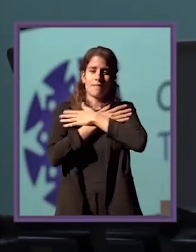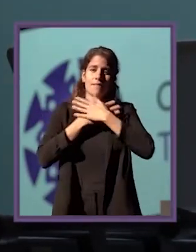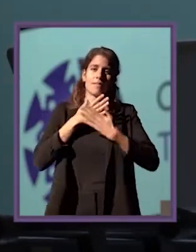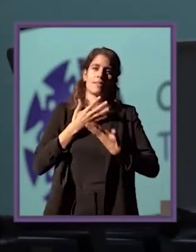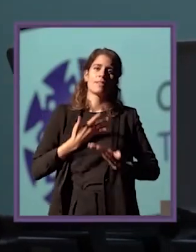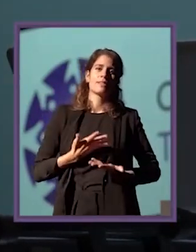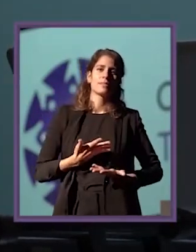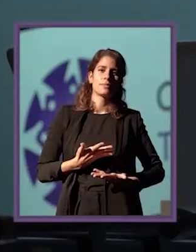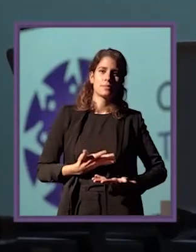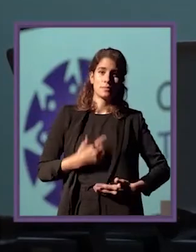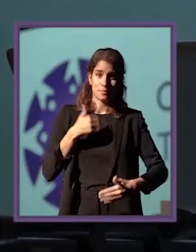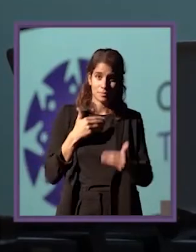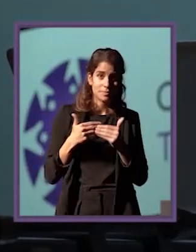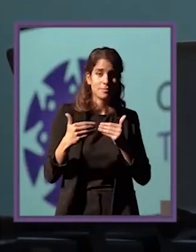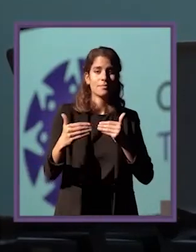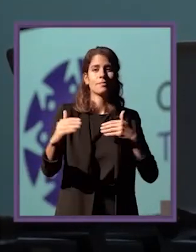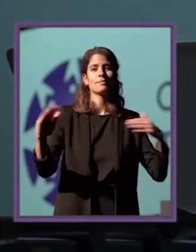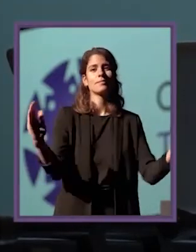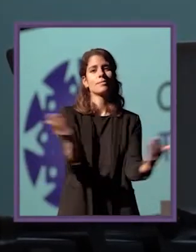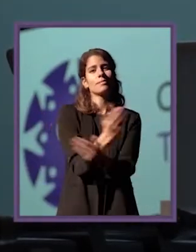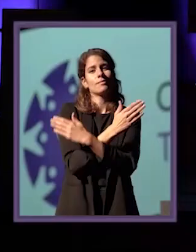yo seré el abrazo que te alivia.